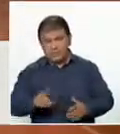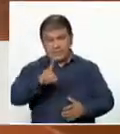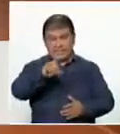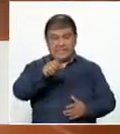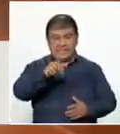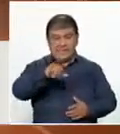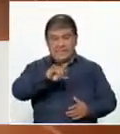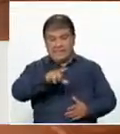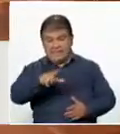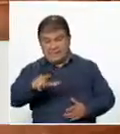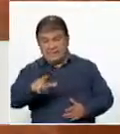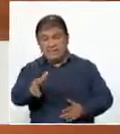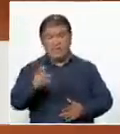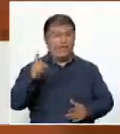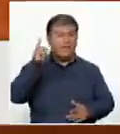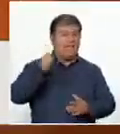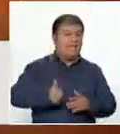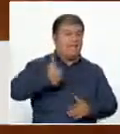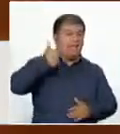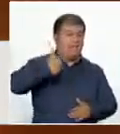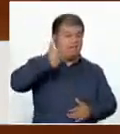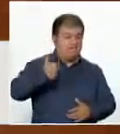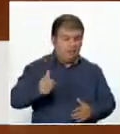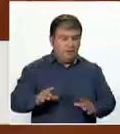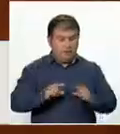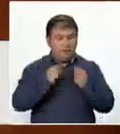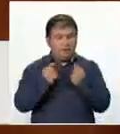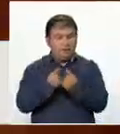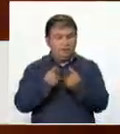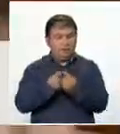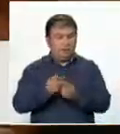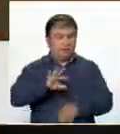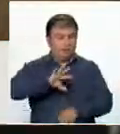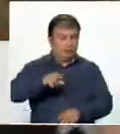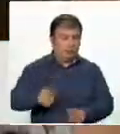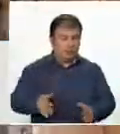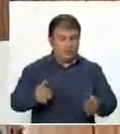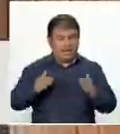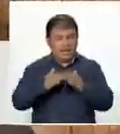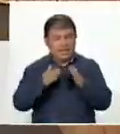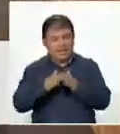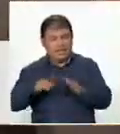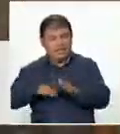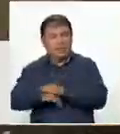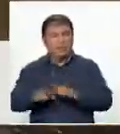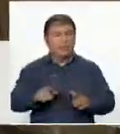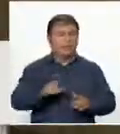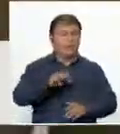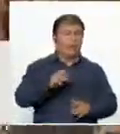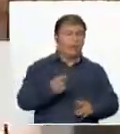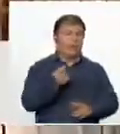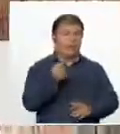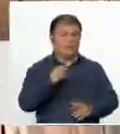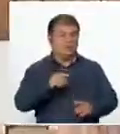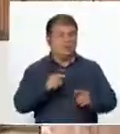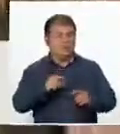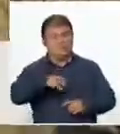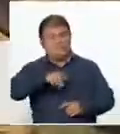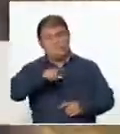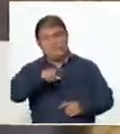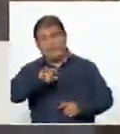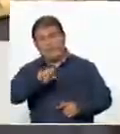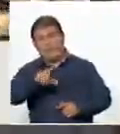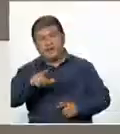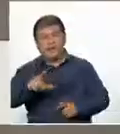Daniel Hidalgo Celis, cabecilla de la organización, fue detenido en esta vivienda ubicada en la cuadra 11 de Miguel Grau en La Perla. En los